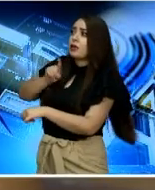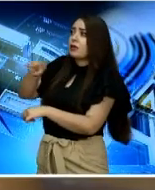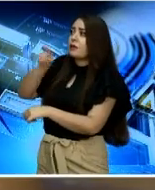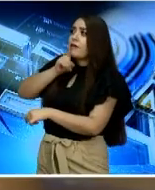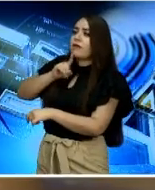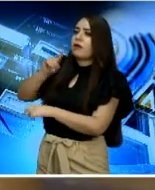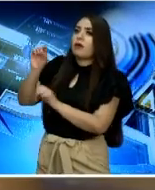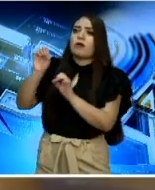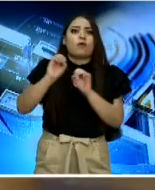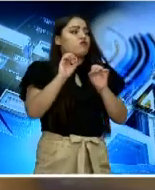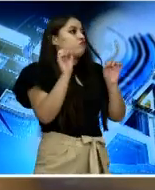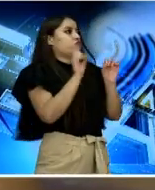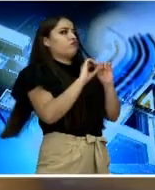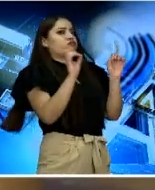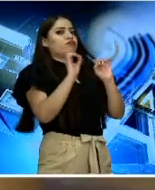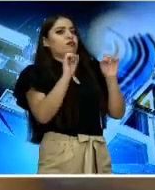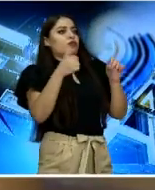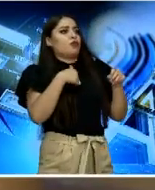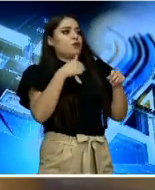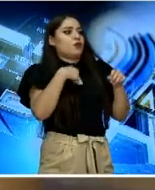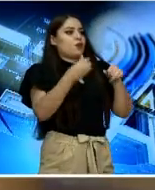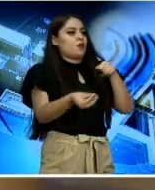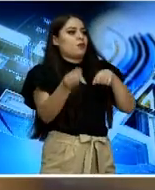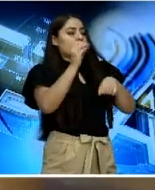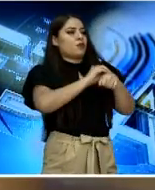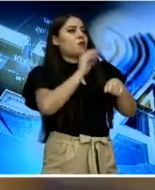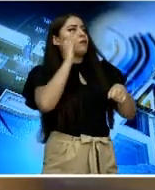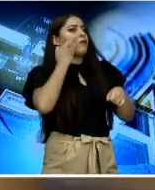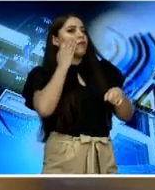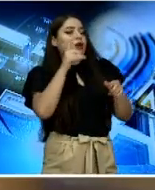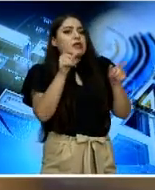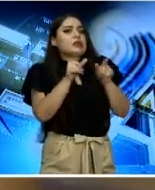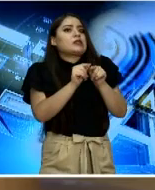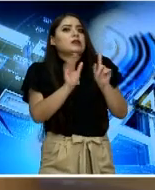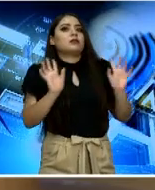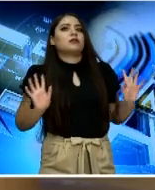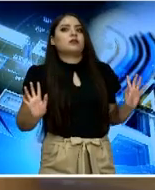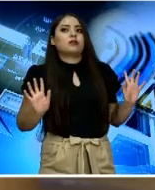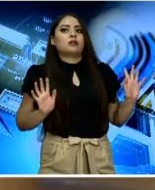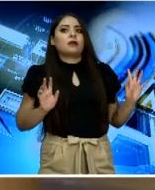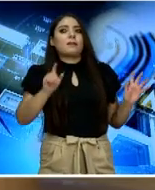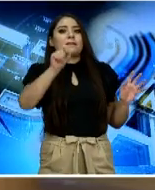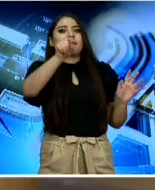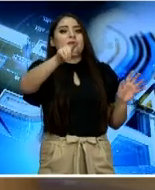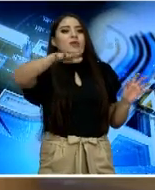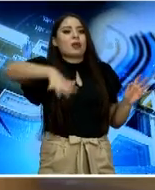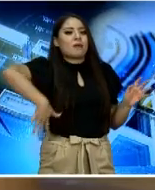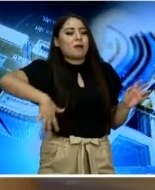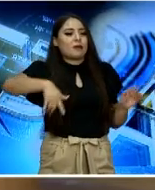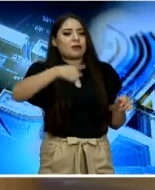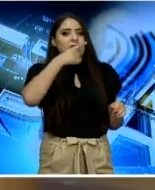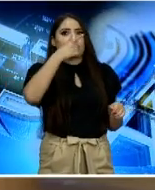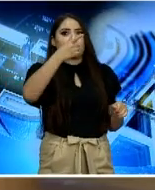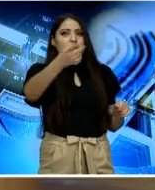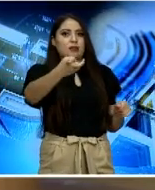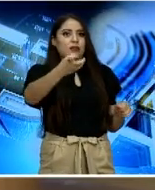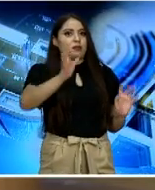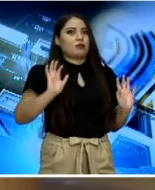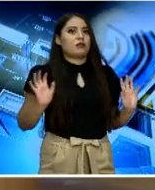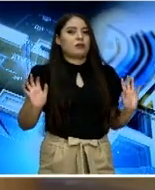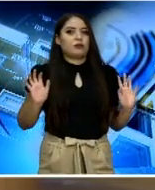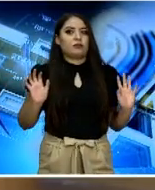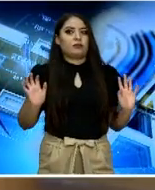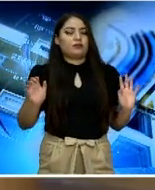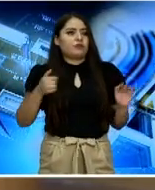Valeria, la hice por lo mismo que le estoy comentando. Y yo no lo